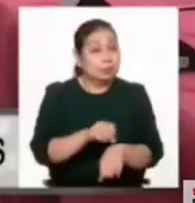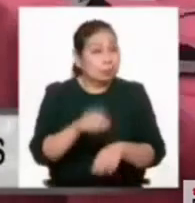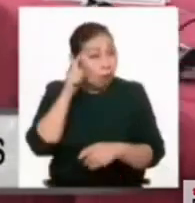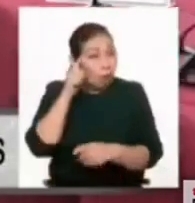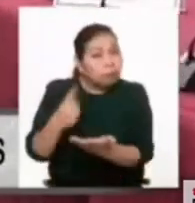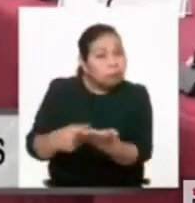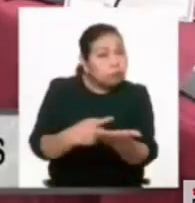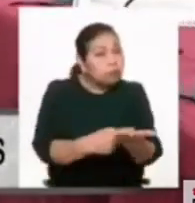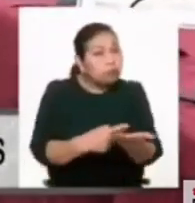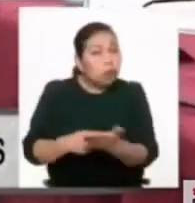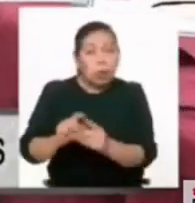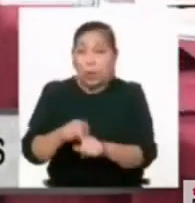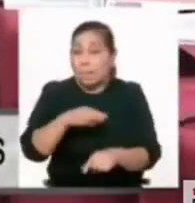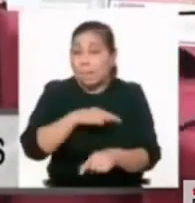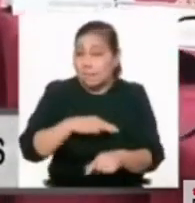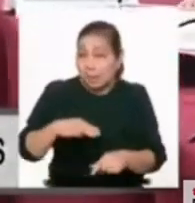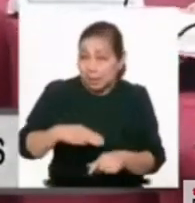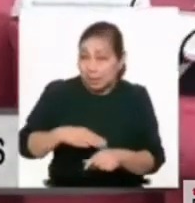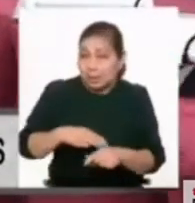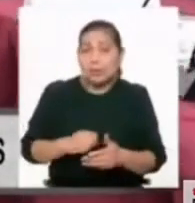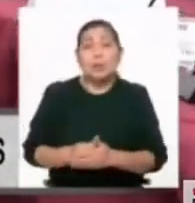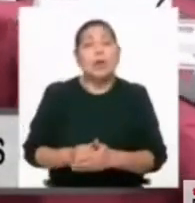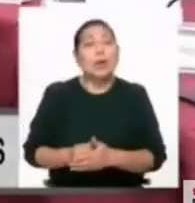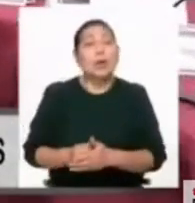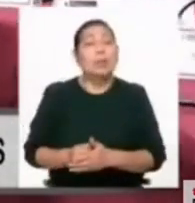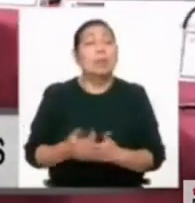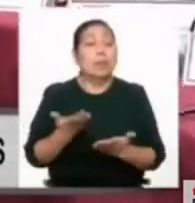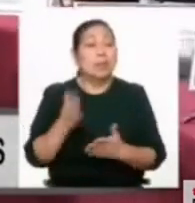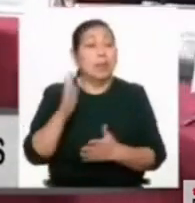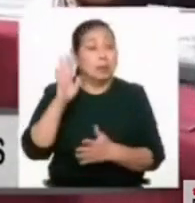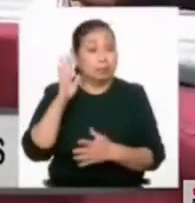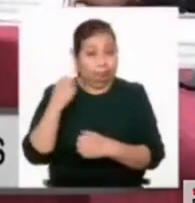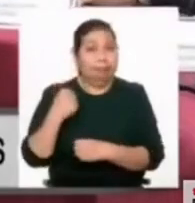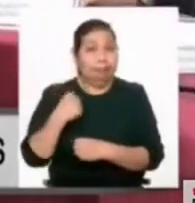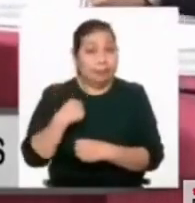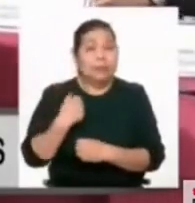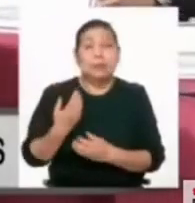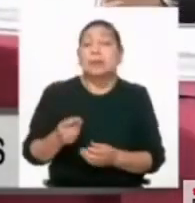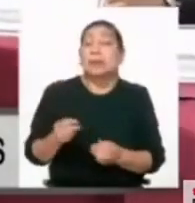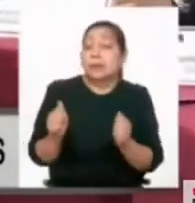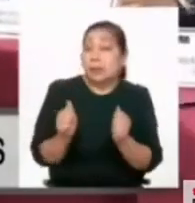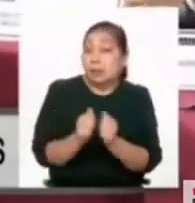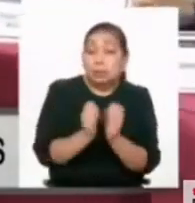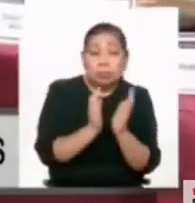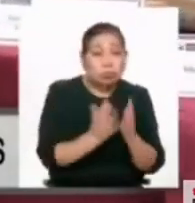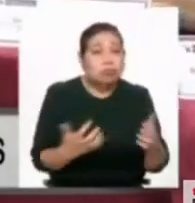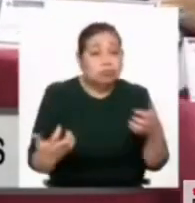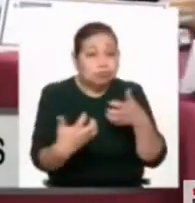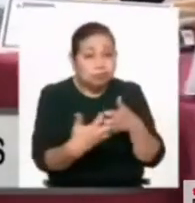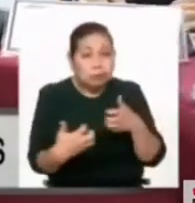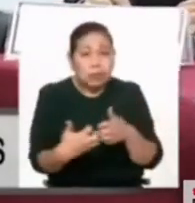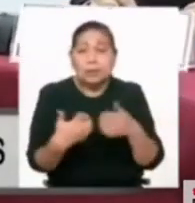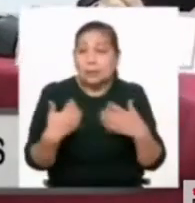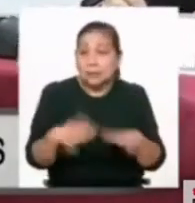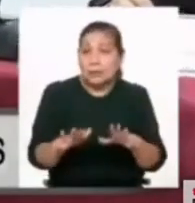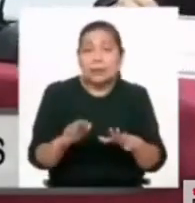se ha acordado que los ministros del Interior y de Defensa tienen que coordinar acciones